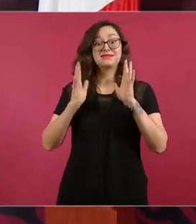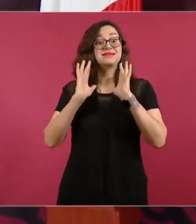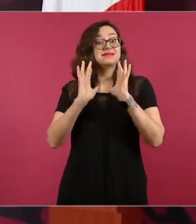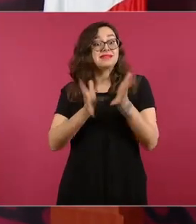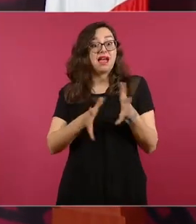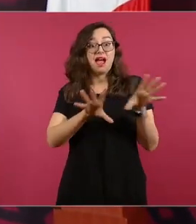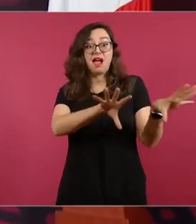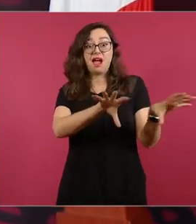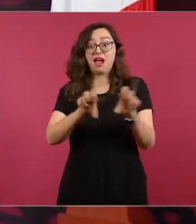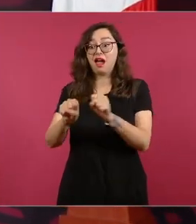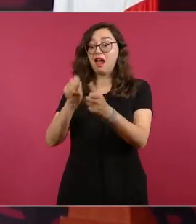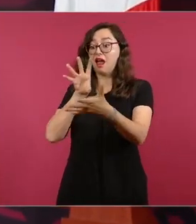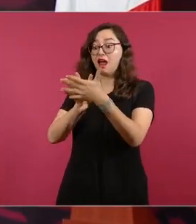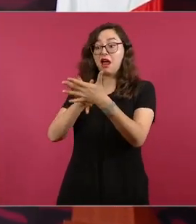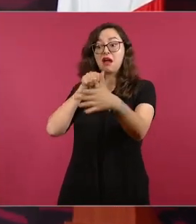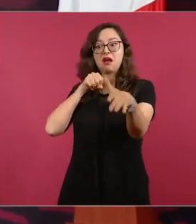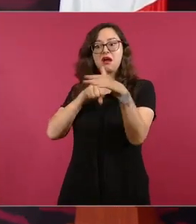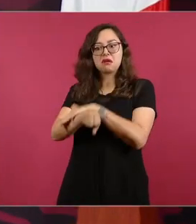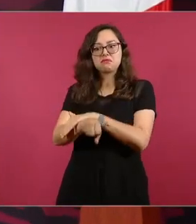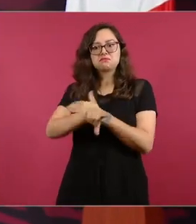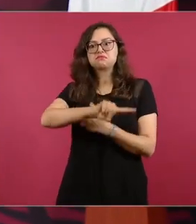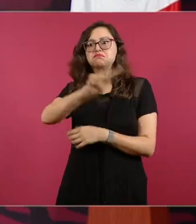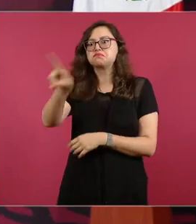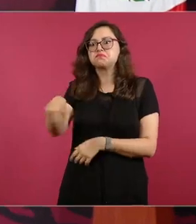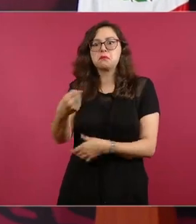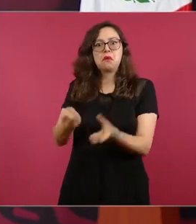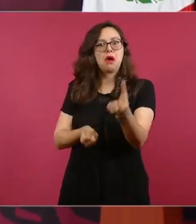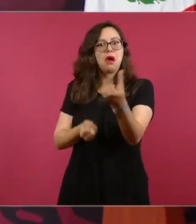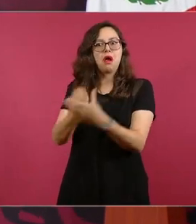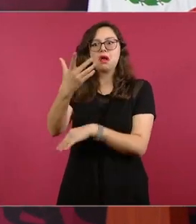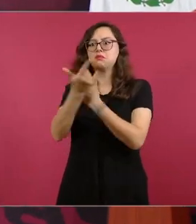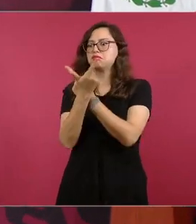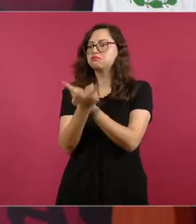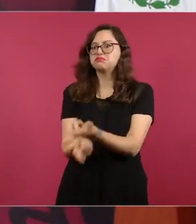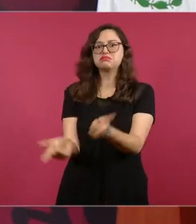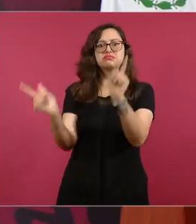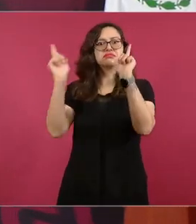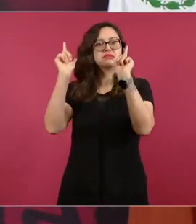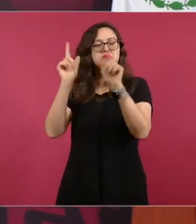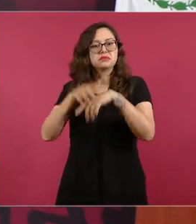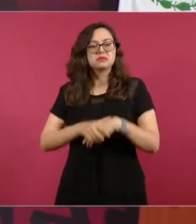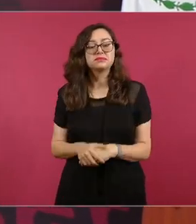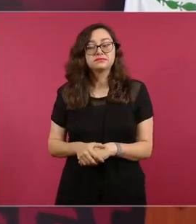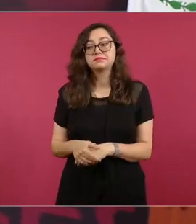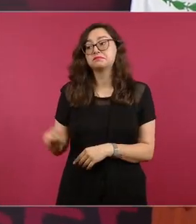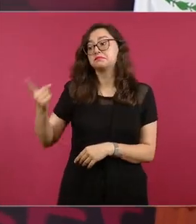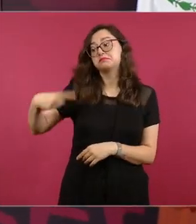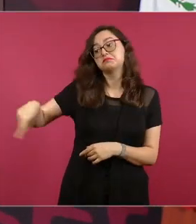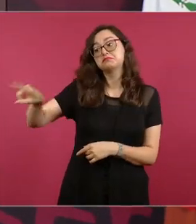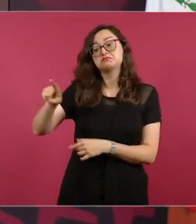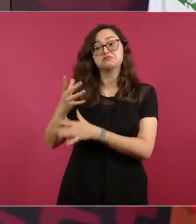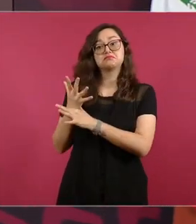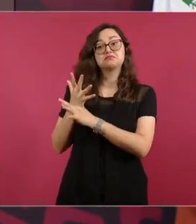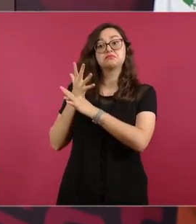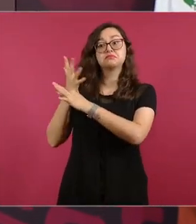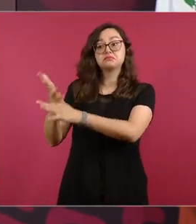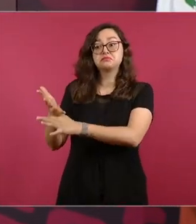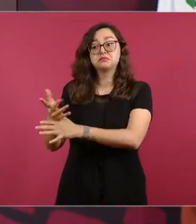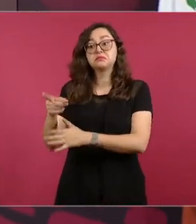con el argumento de que habían sido torturados